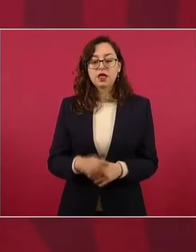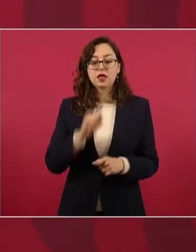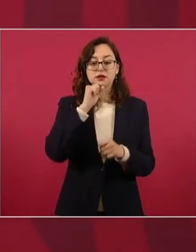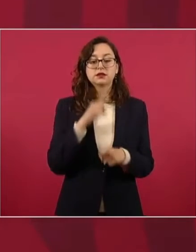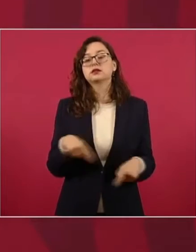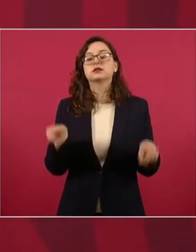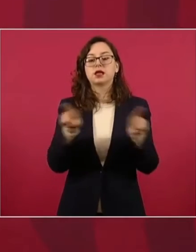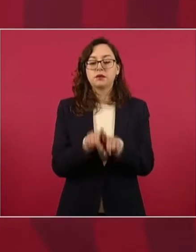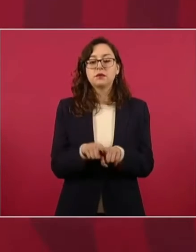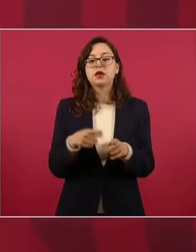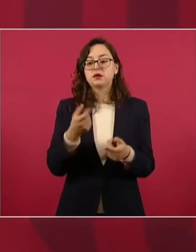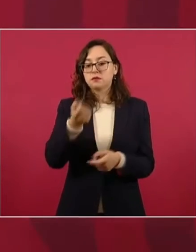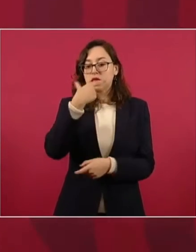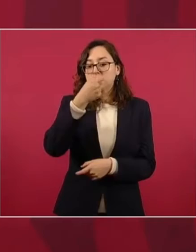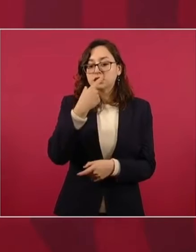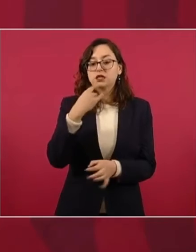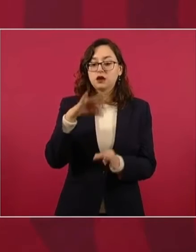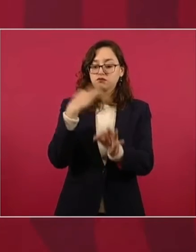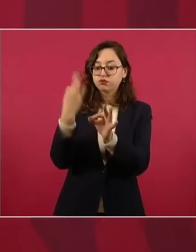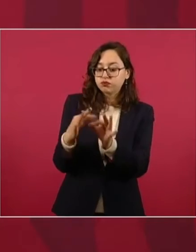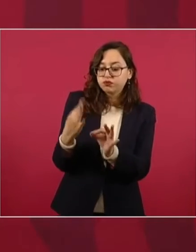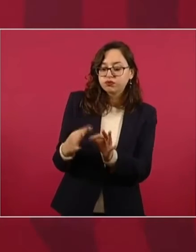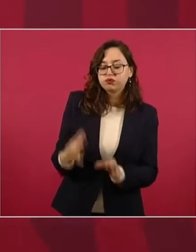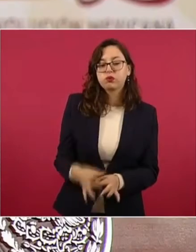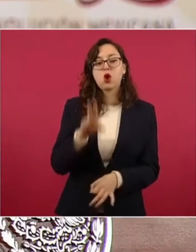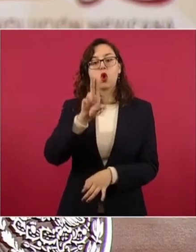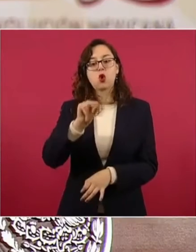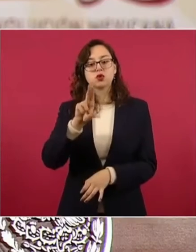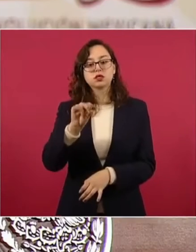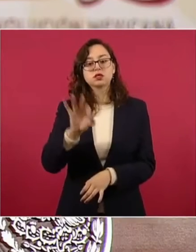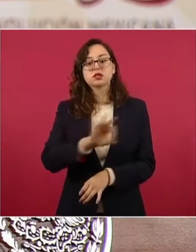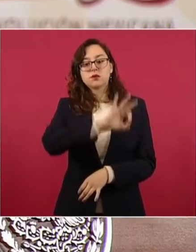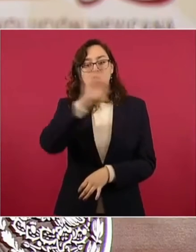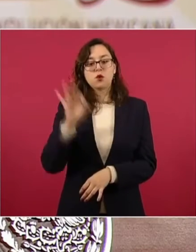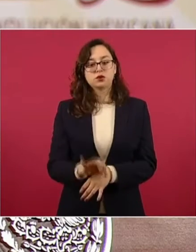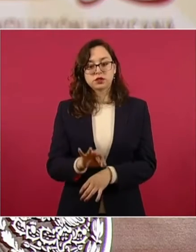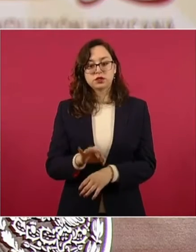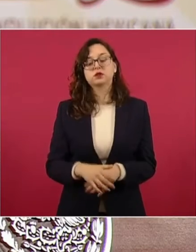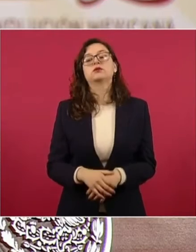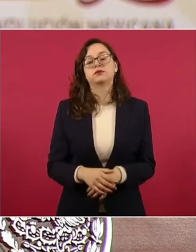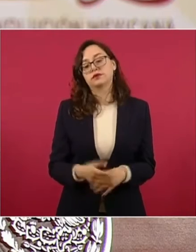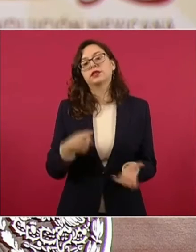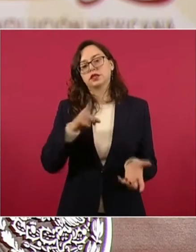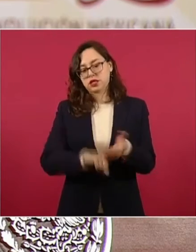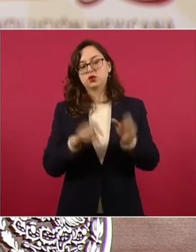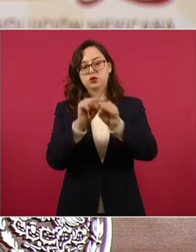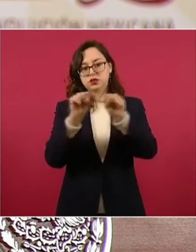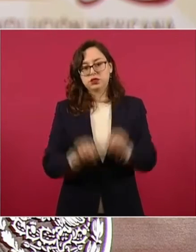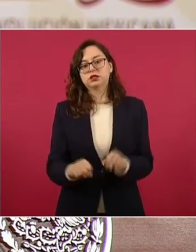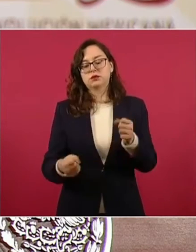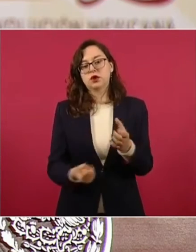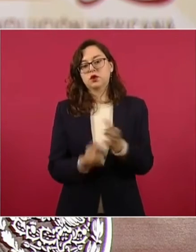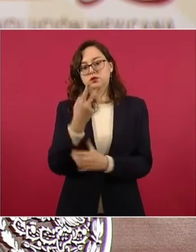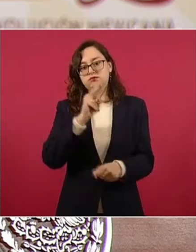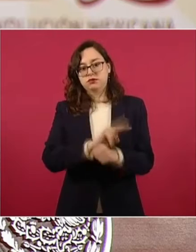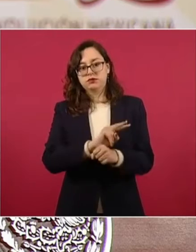el surtimiento de recetas completas, ya también con los hospitales que cuentan con el sistema de administración de